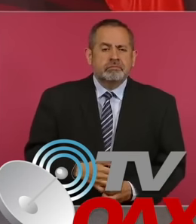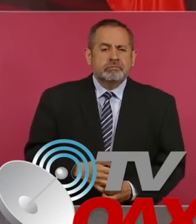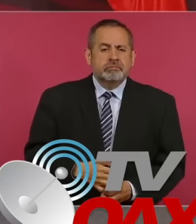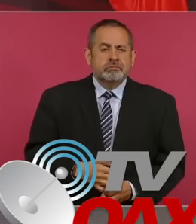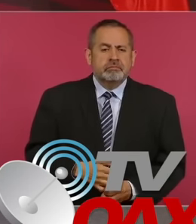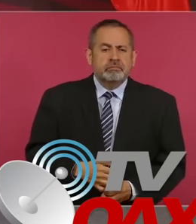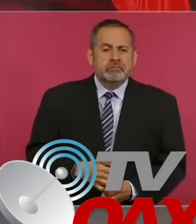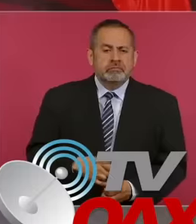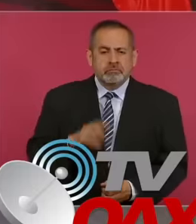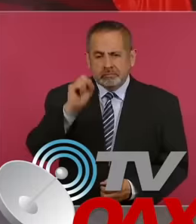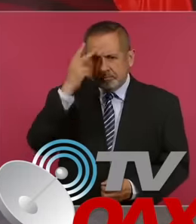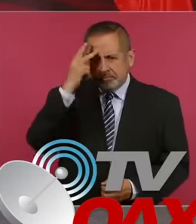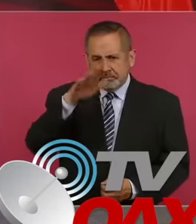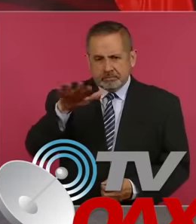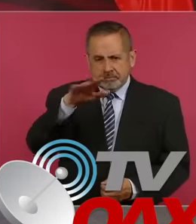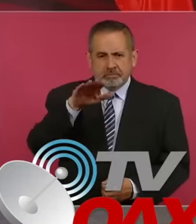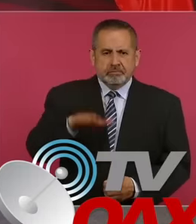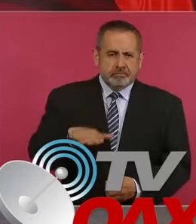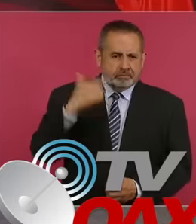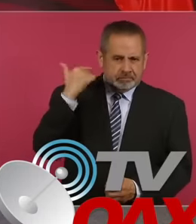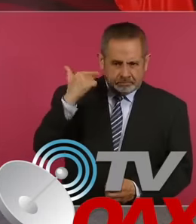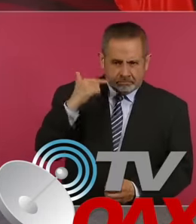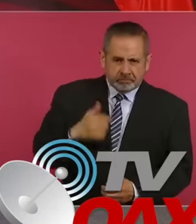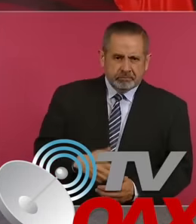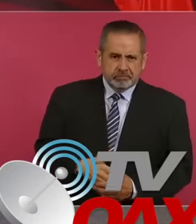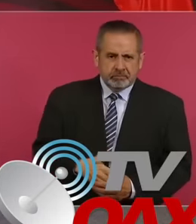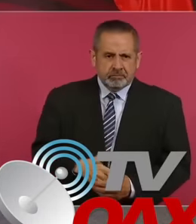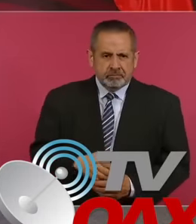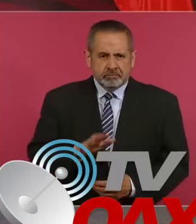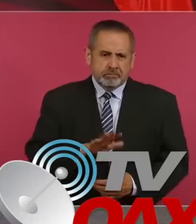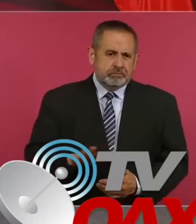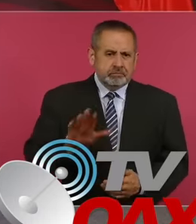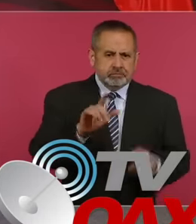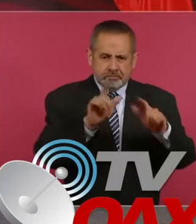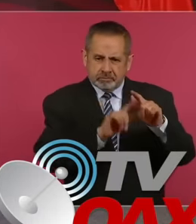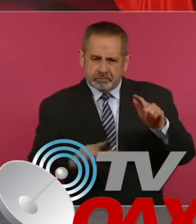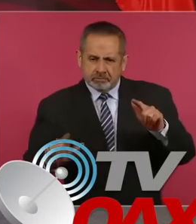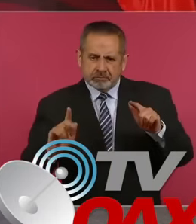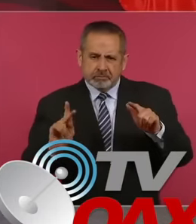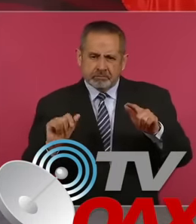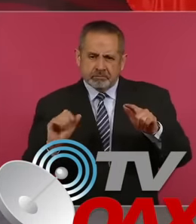San Luis está acá. Este es Guadalajara. Este es todo el Pacífico.